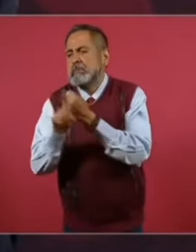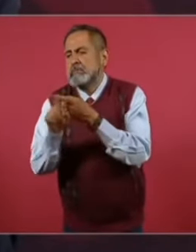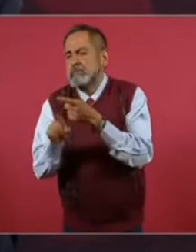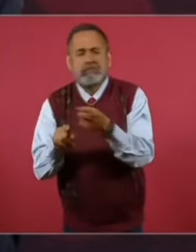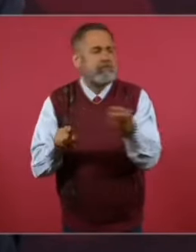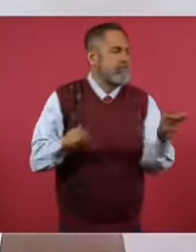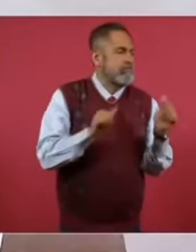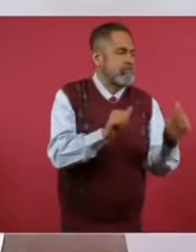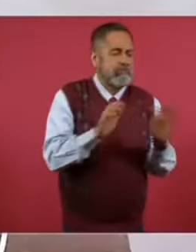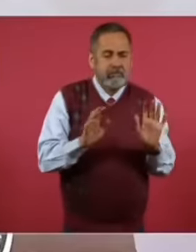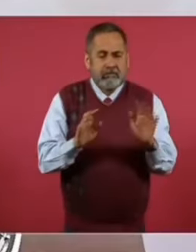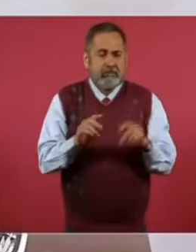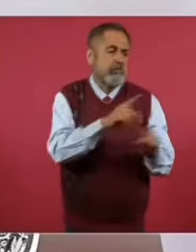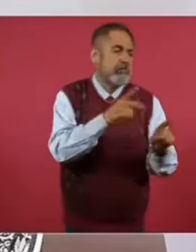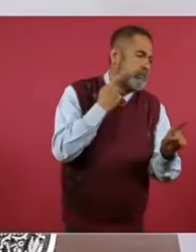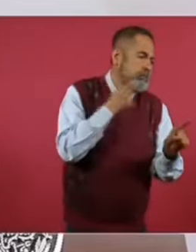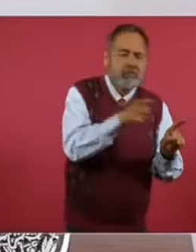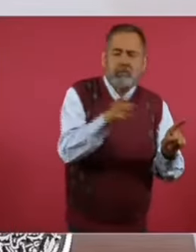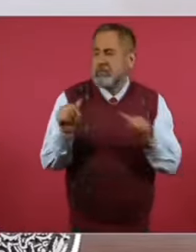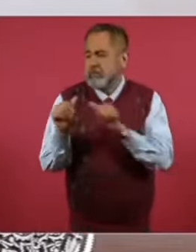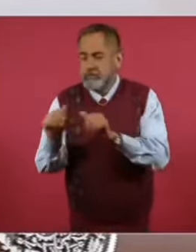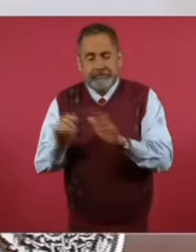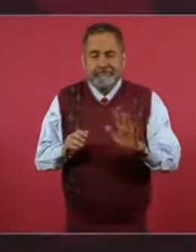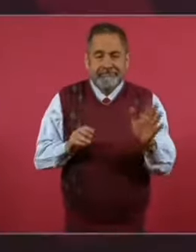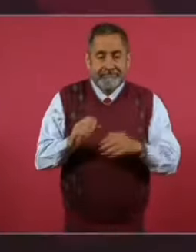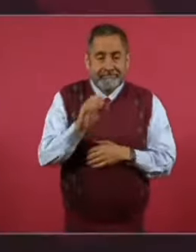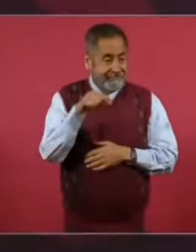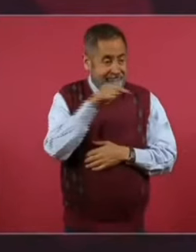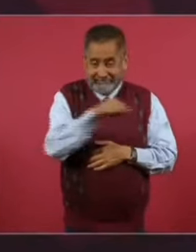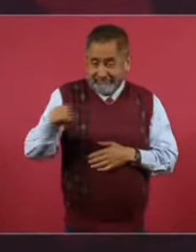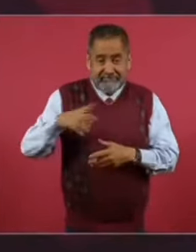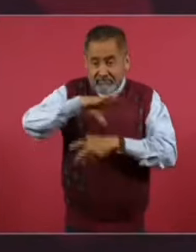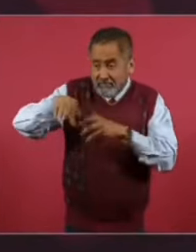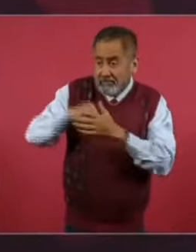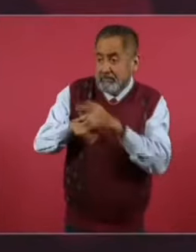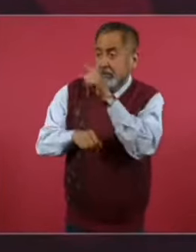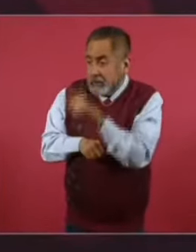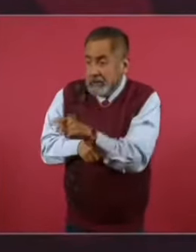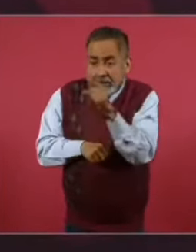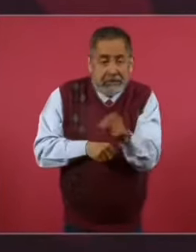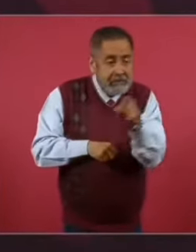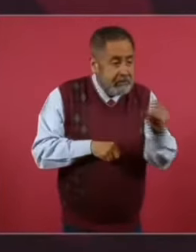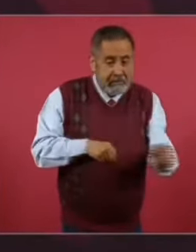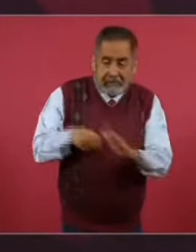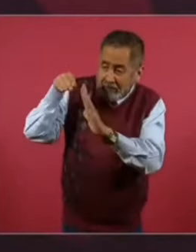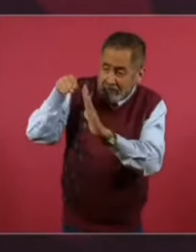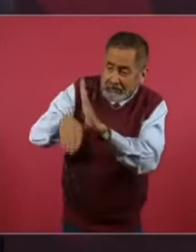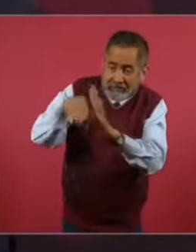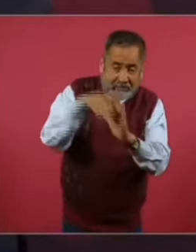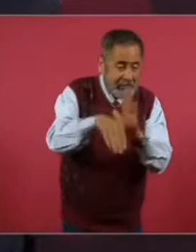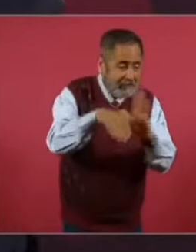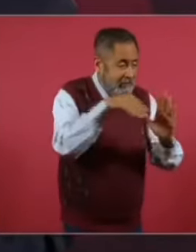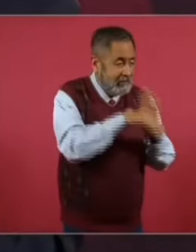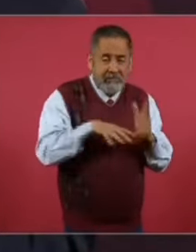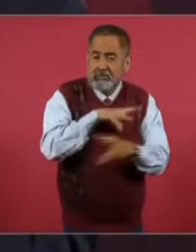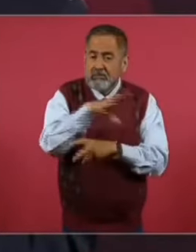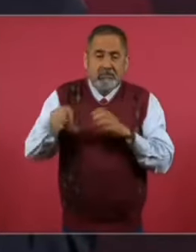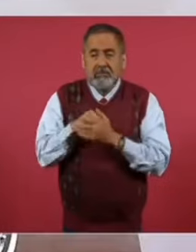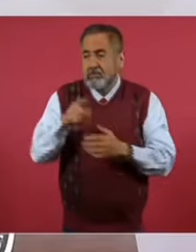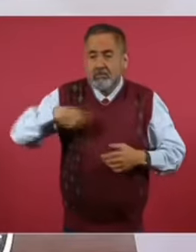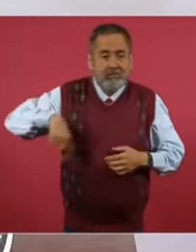o con lo político o con el bienestar esto que padecí